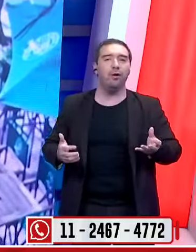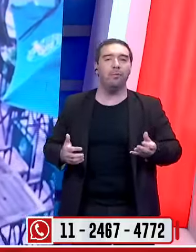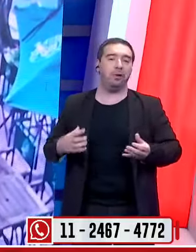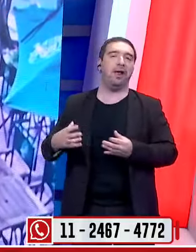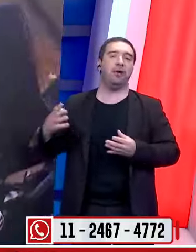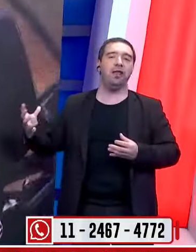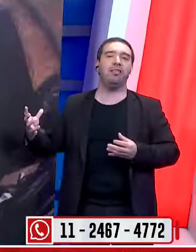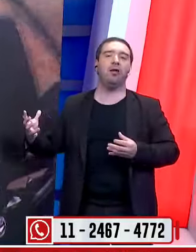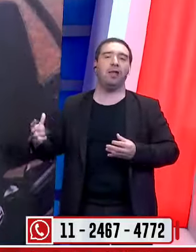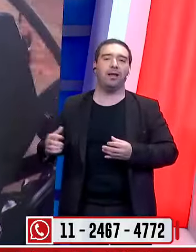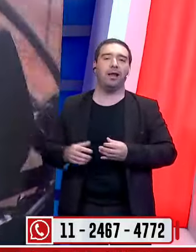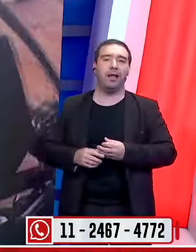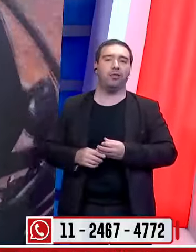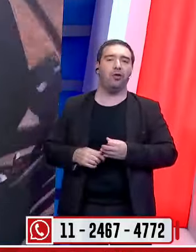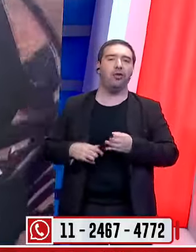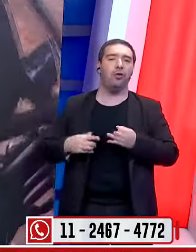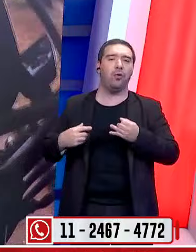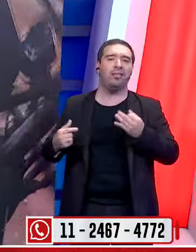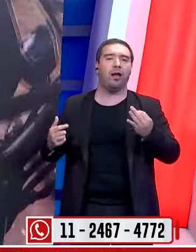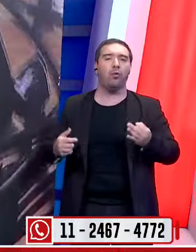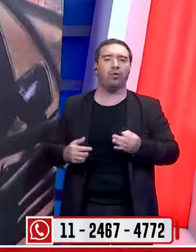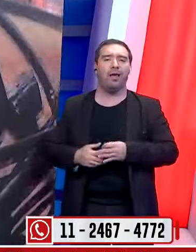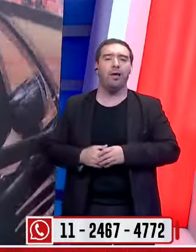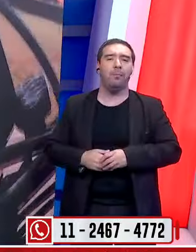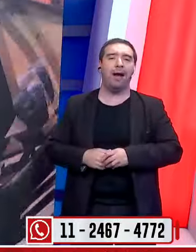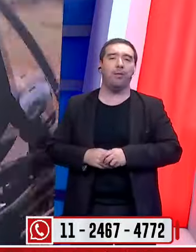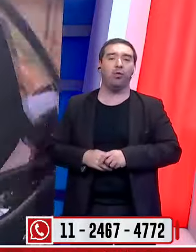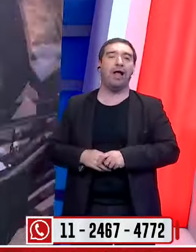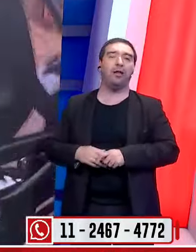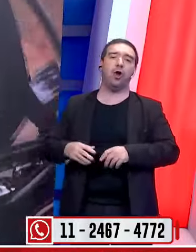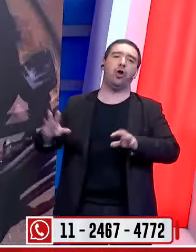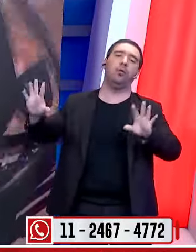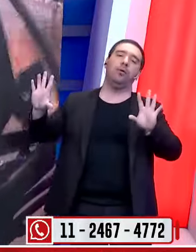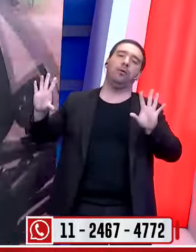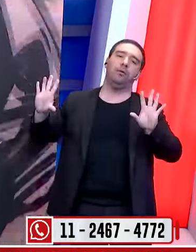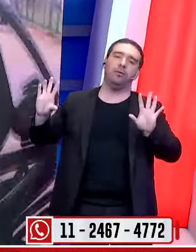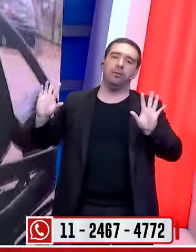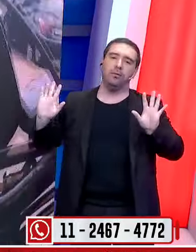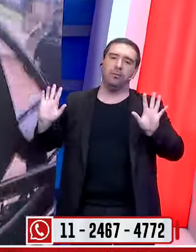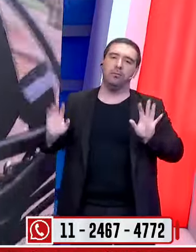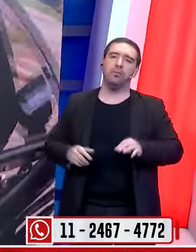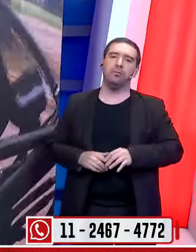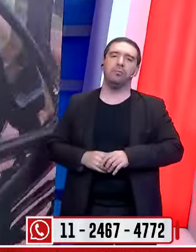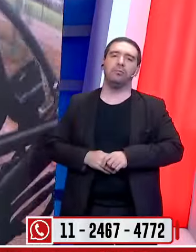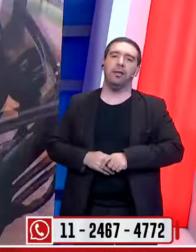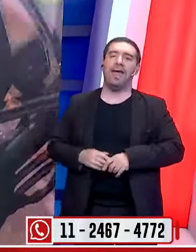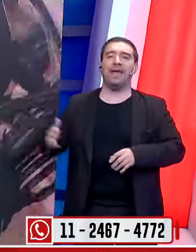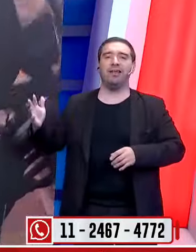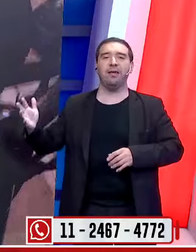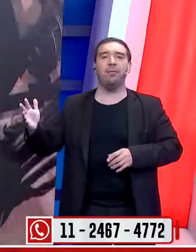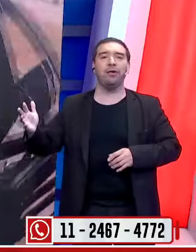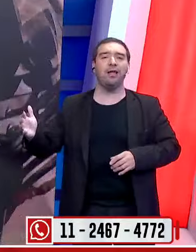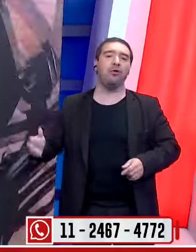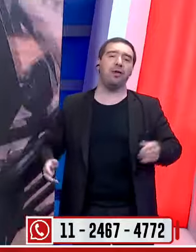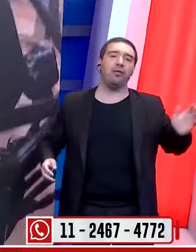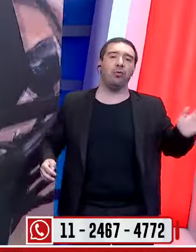borracho, pero la violencia con la que ejerció, digo, no es excusa para usar. No, no, depende el nivel de ebriedad, capaz que ni sabía lo que hacía. Es que si